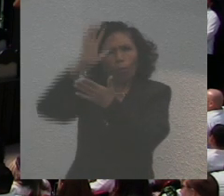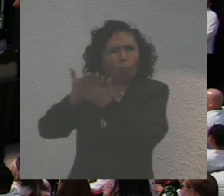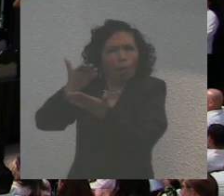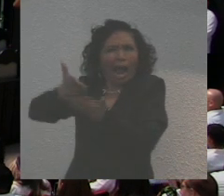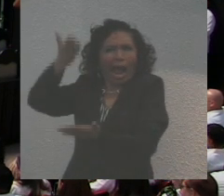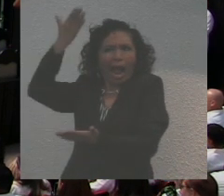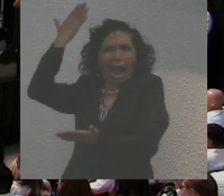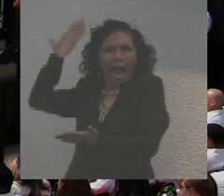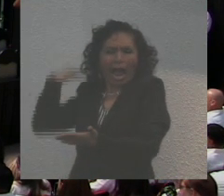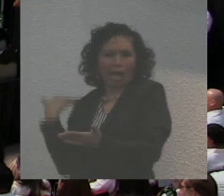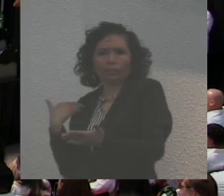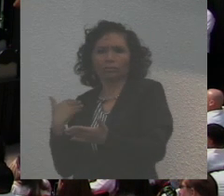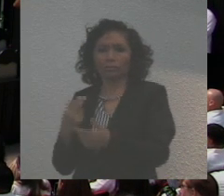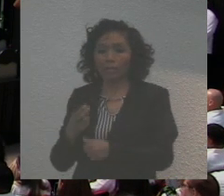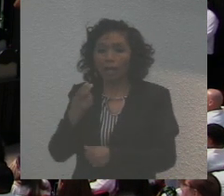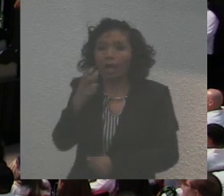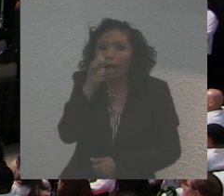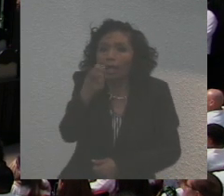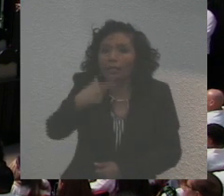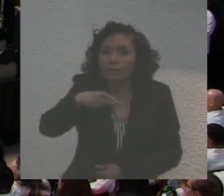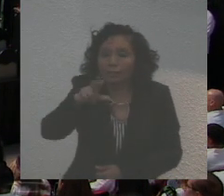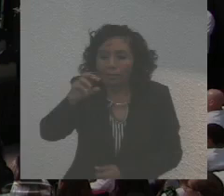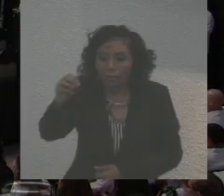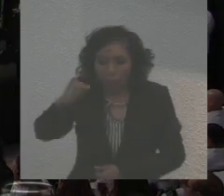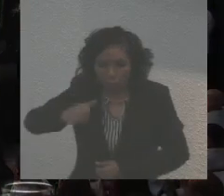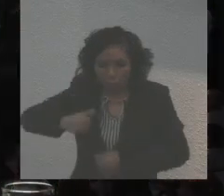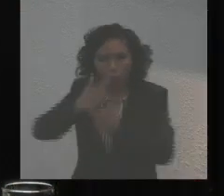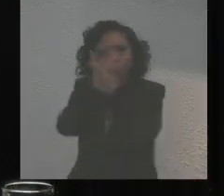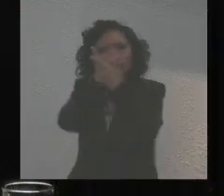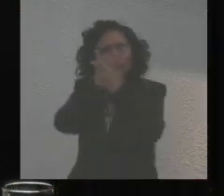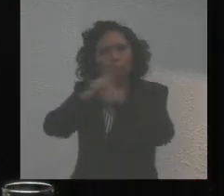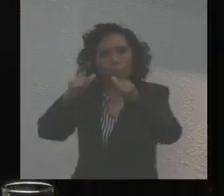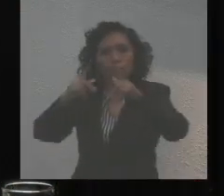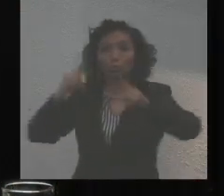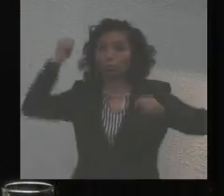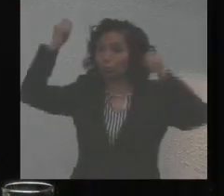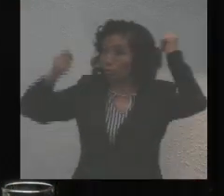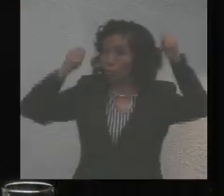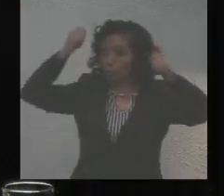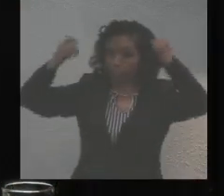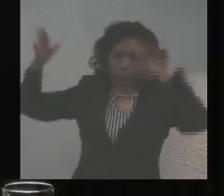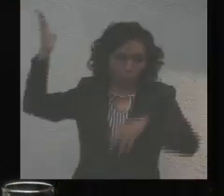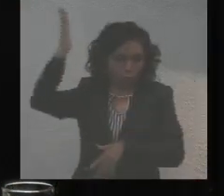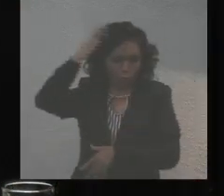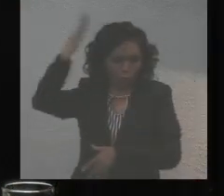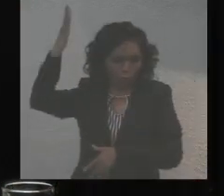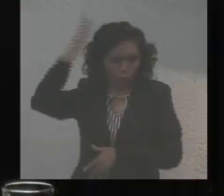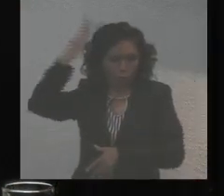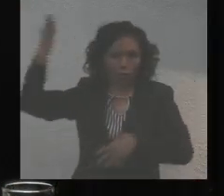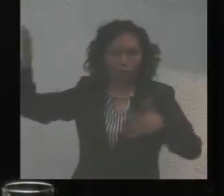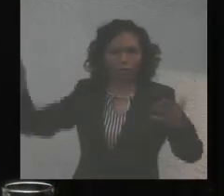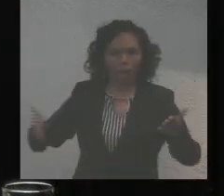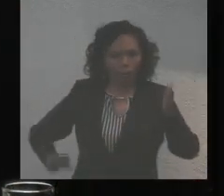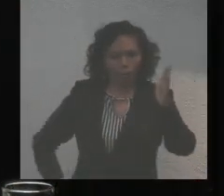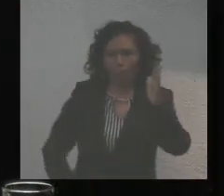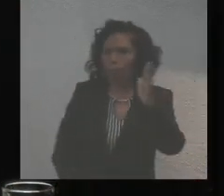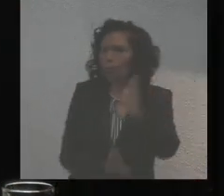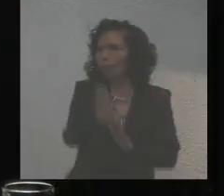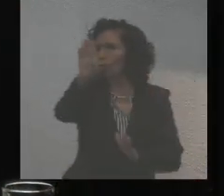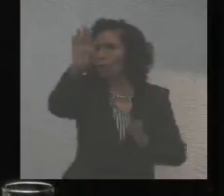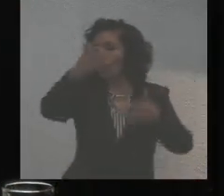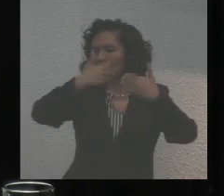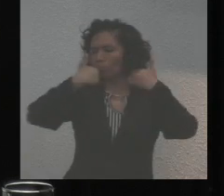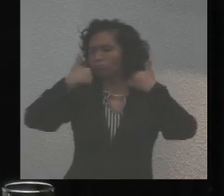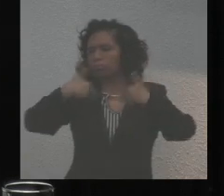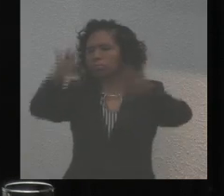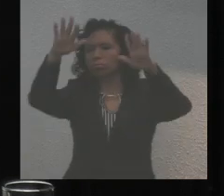siglo XX. A este Quintana Roo pujante, líder del turismo mundial, se ha transitado un largo camino y